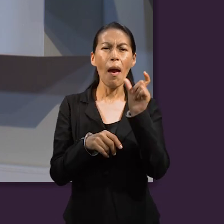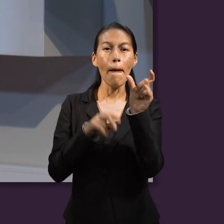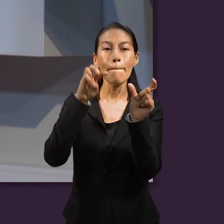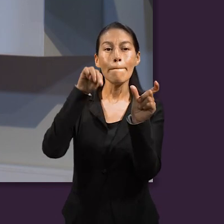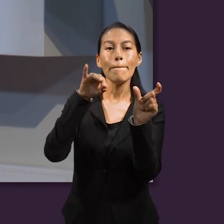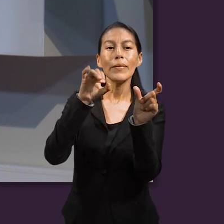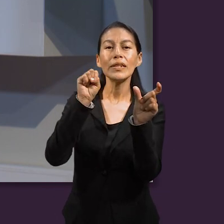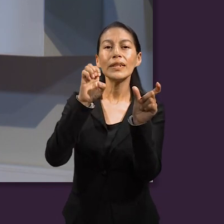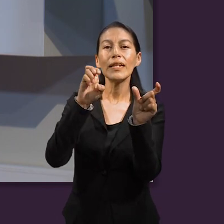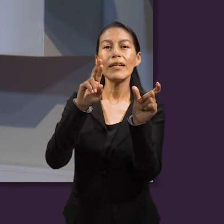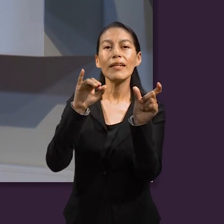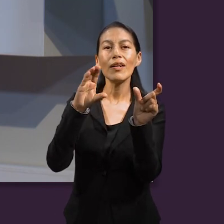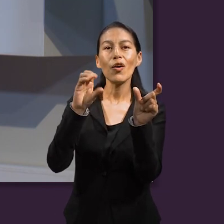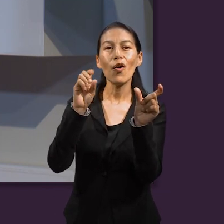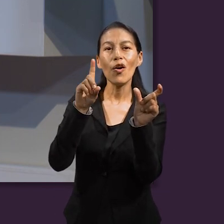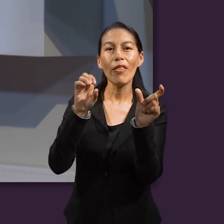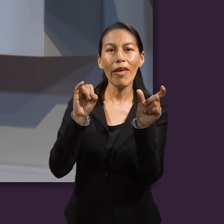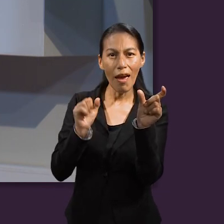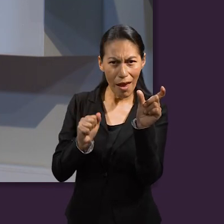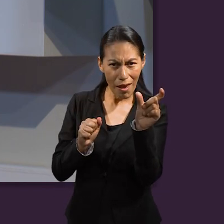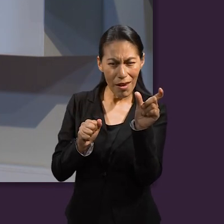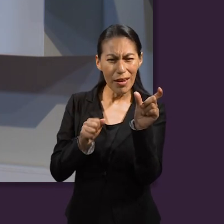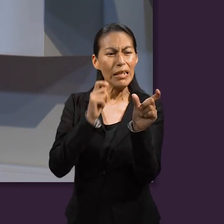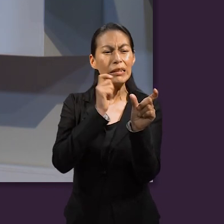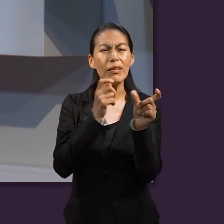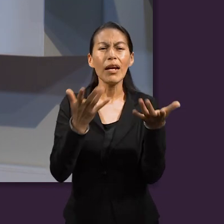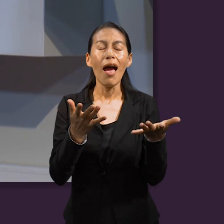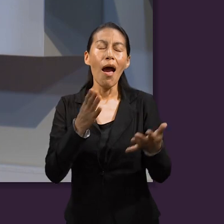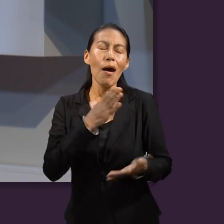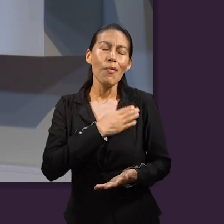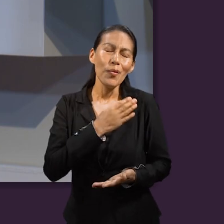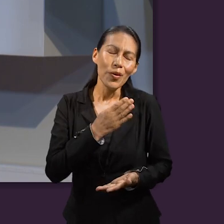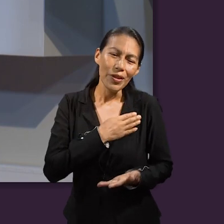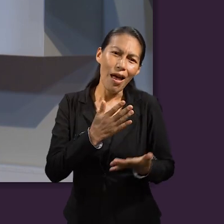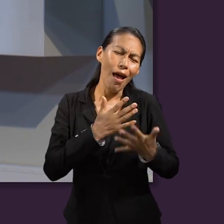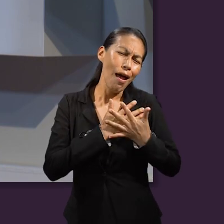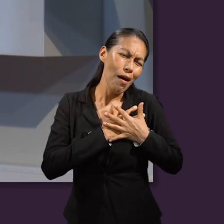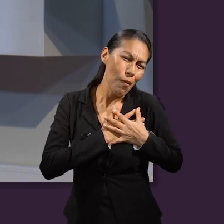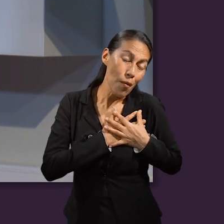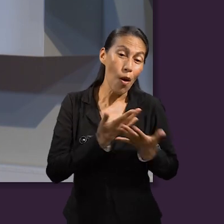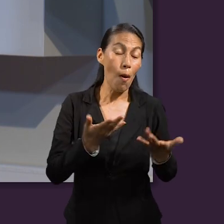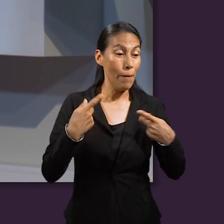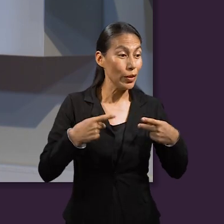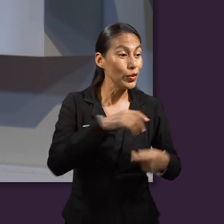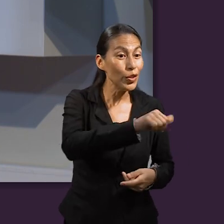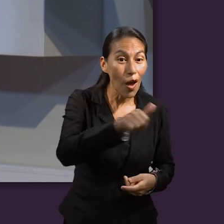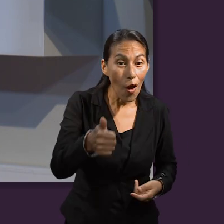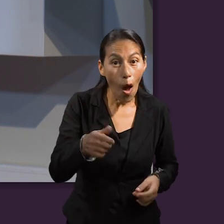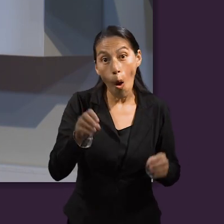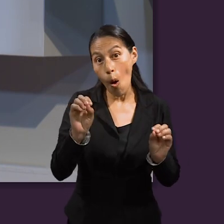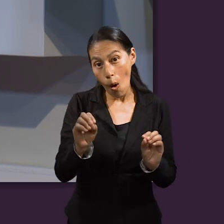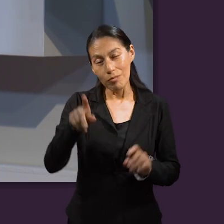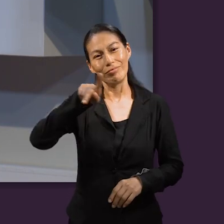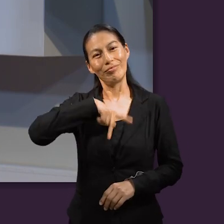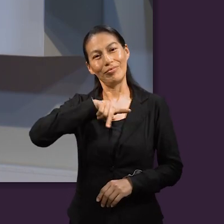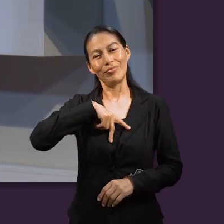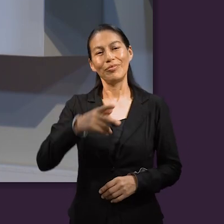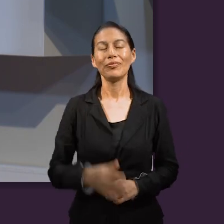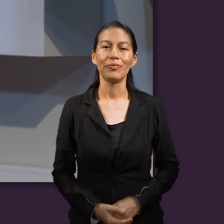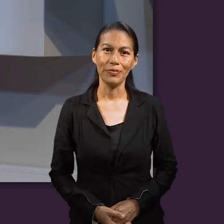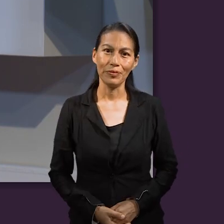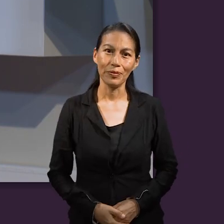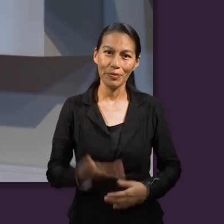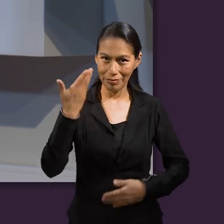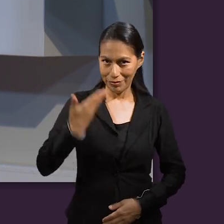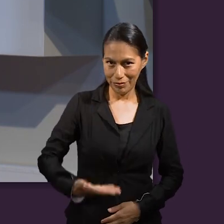y la misericordia es un acto de compasión que a veces podemos tener por nuestro prójimo o incluso por nosotros